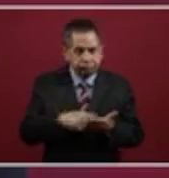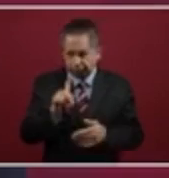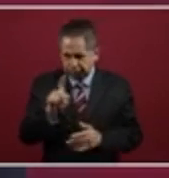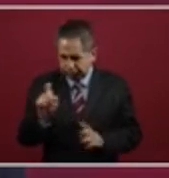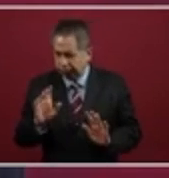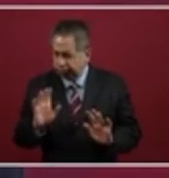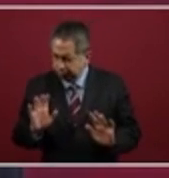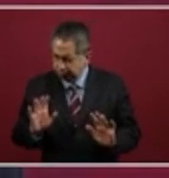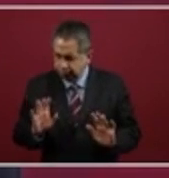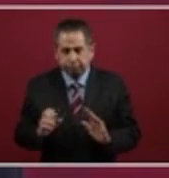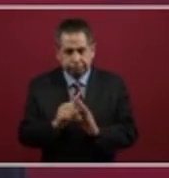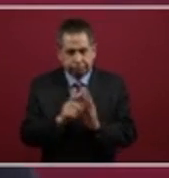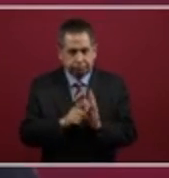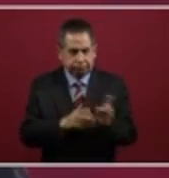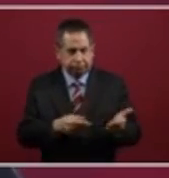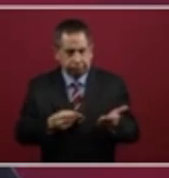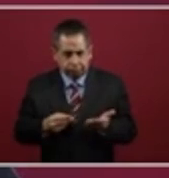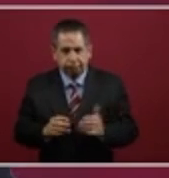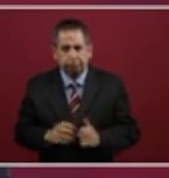En